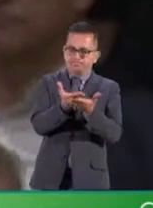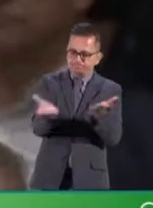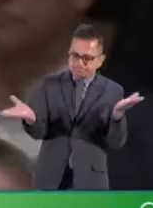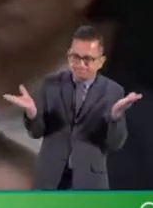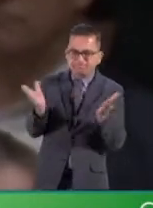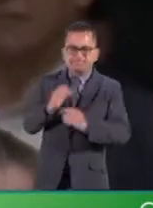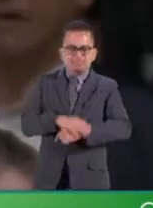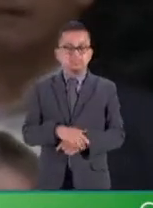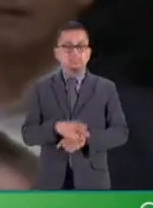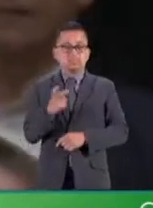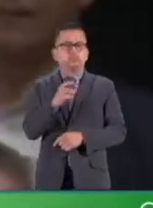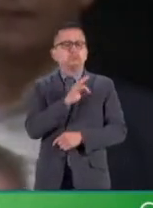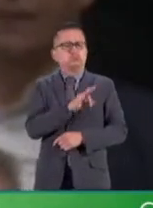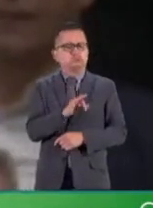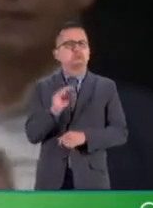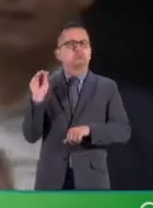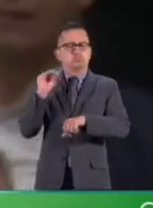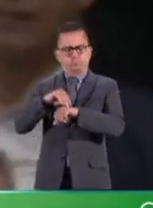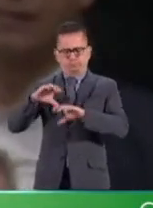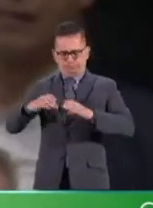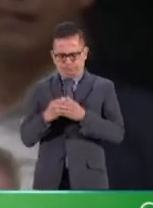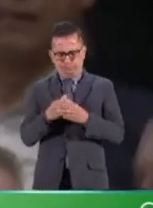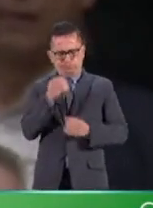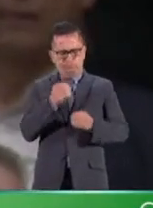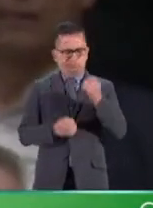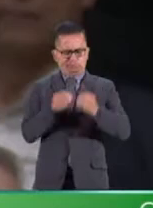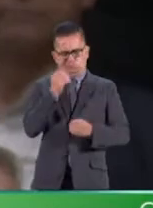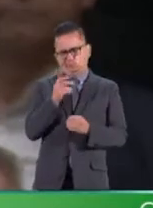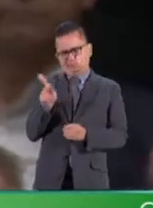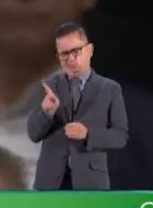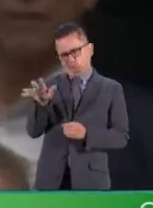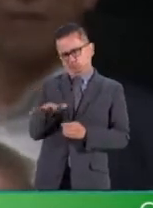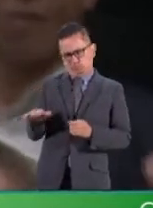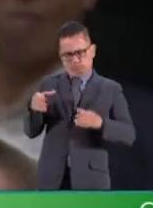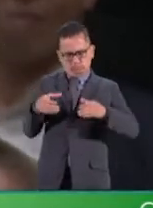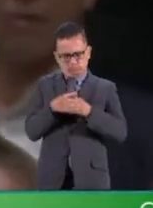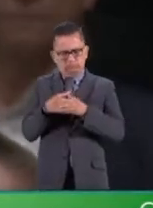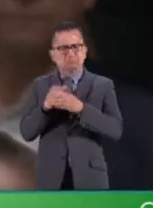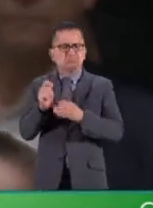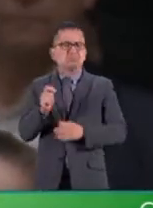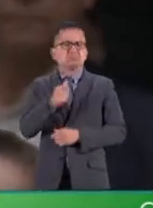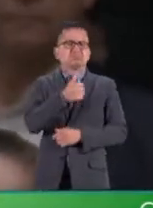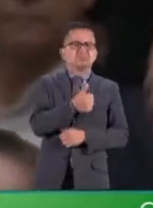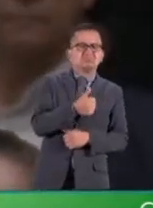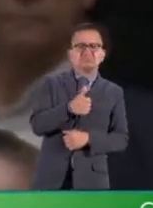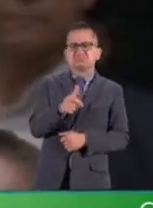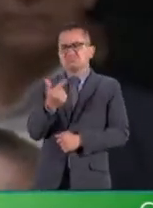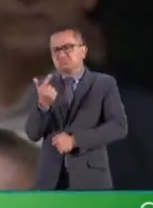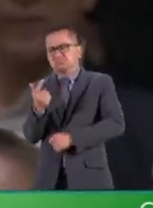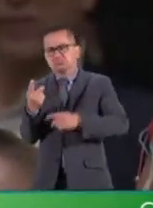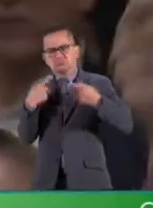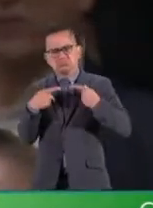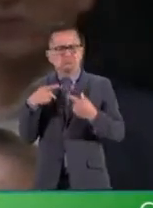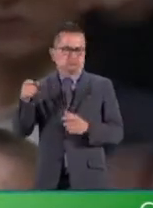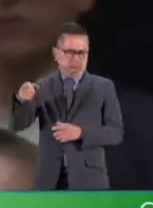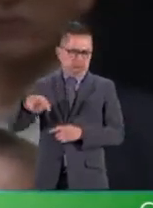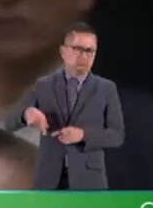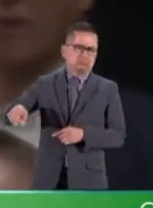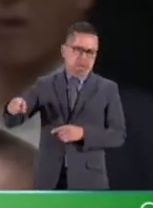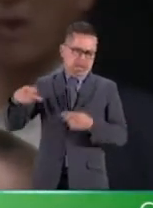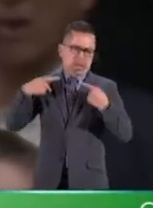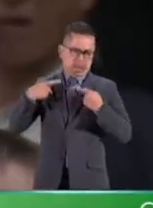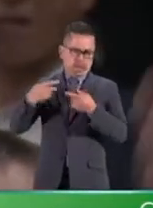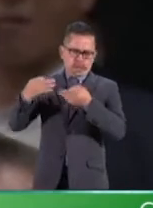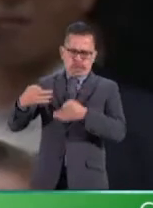puede lograrse con la creación de jurados populares, compuestos por grupos de 6 a 12 personas, de ciudadanas y